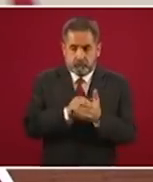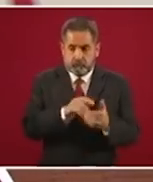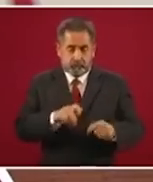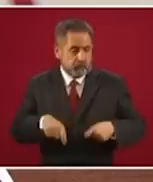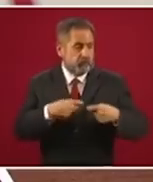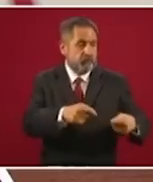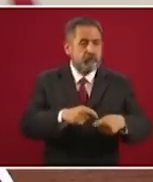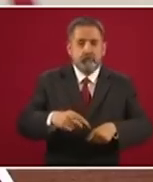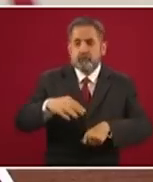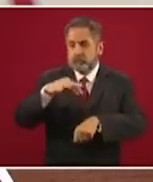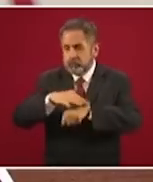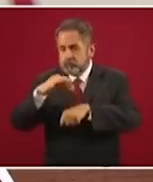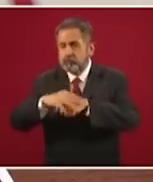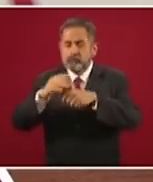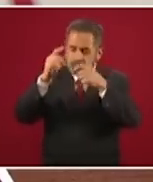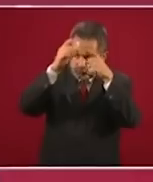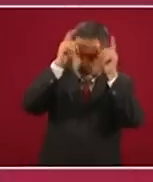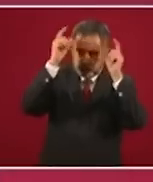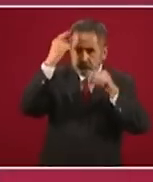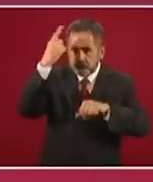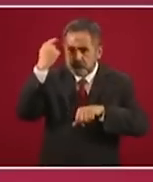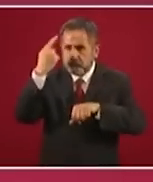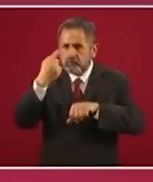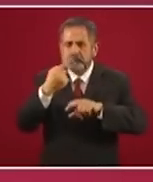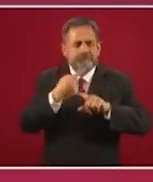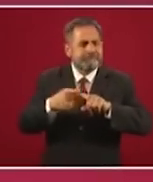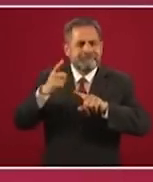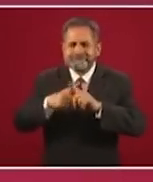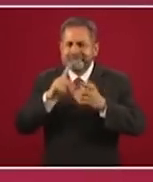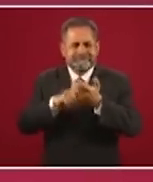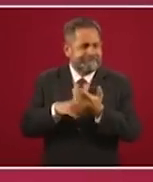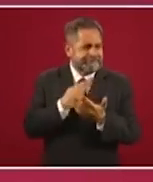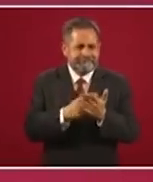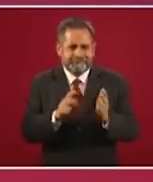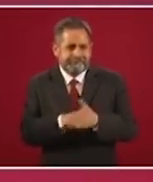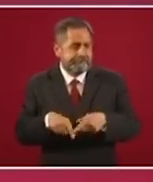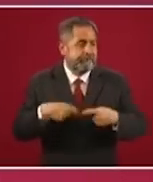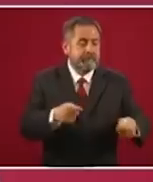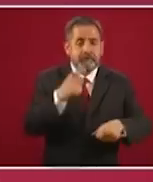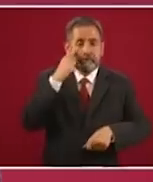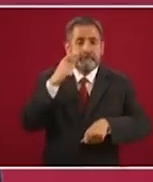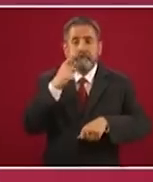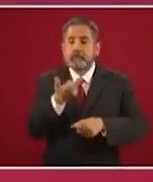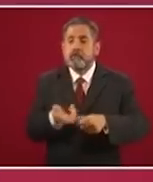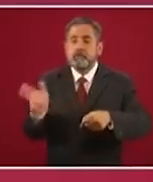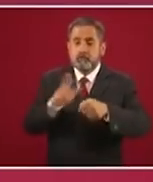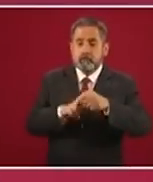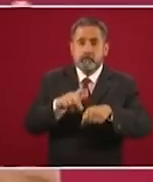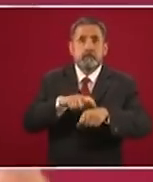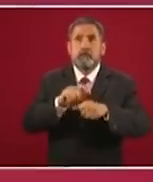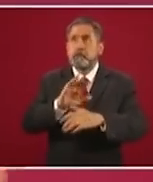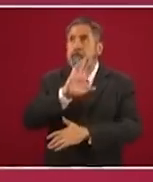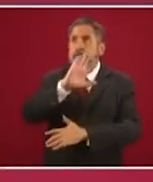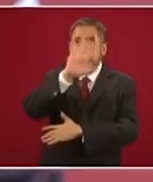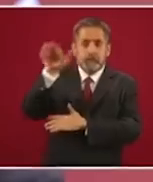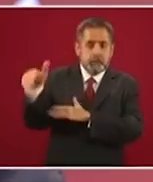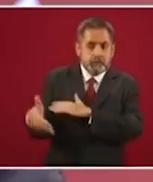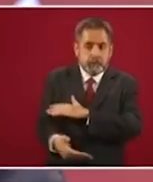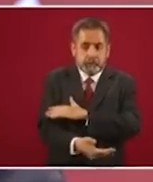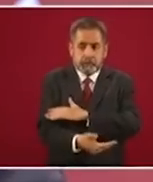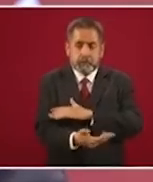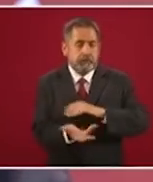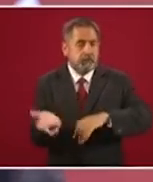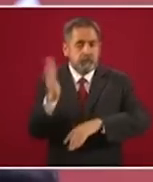médicos, médicas, enfermeras, enfermeros, para el tema de hospitales de tiempo completo, para poder dar cirugías